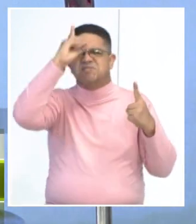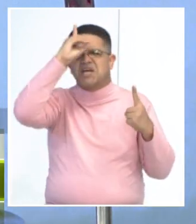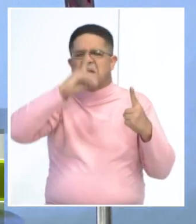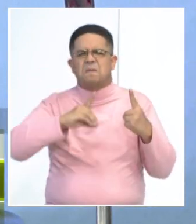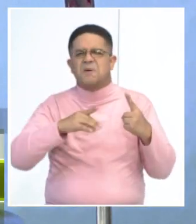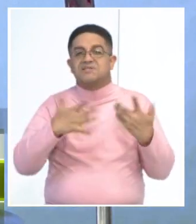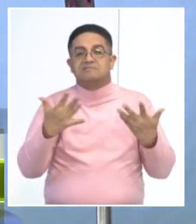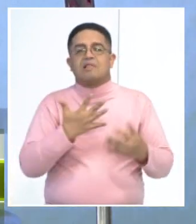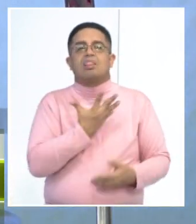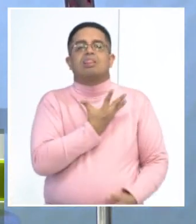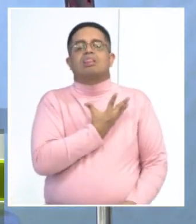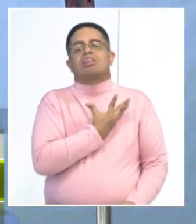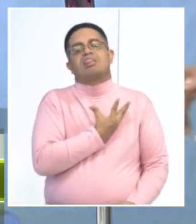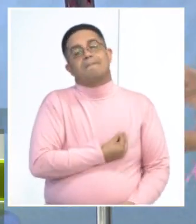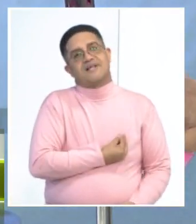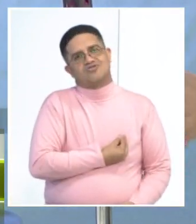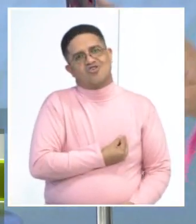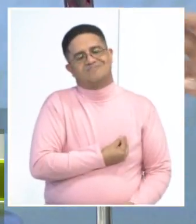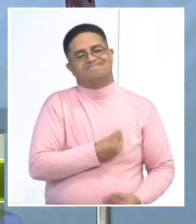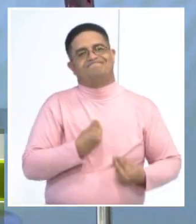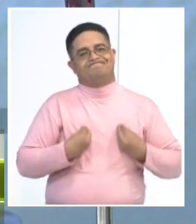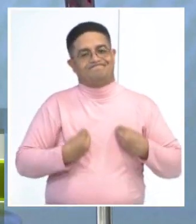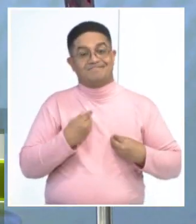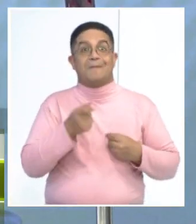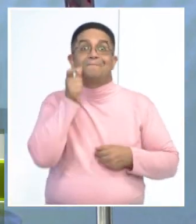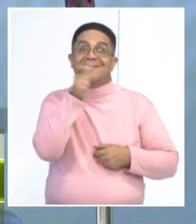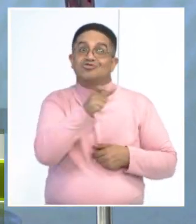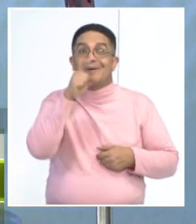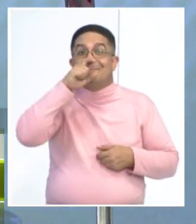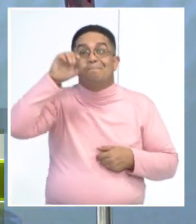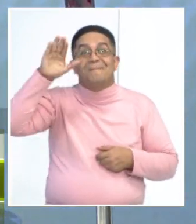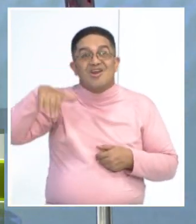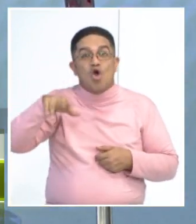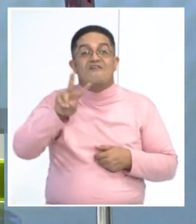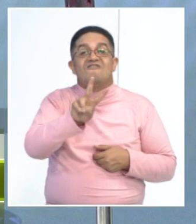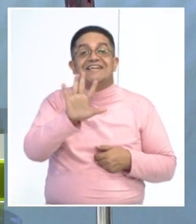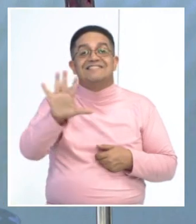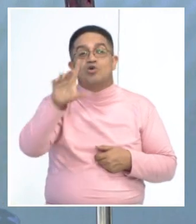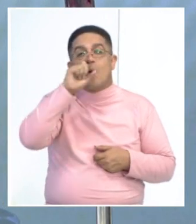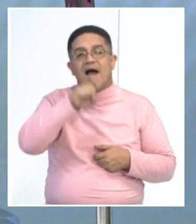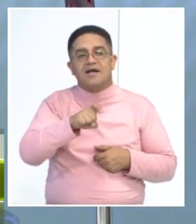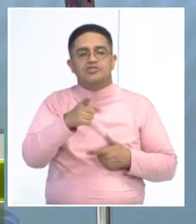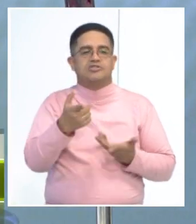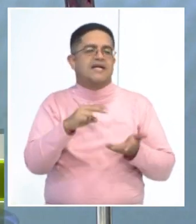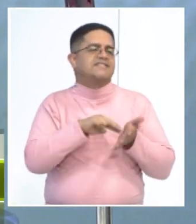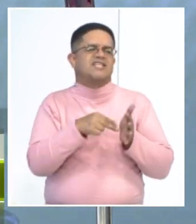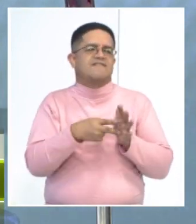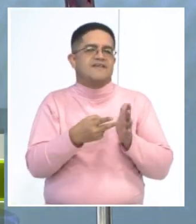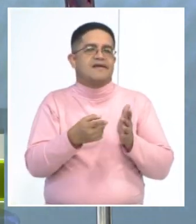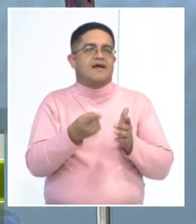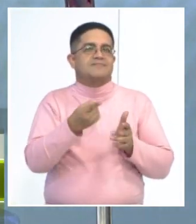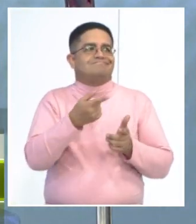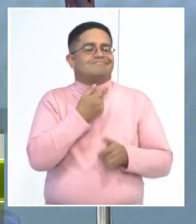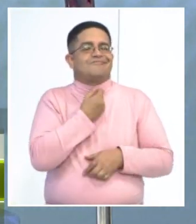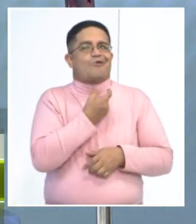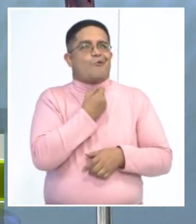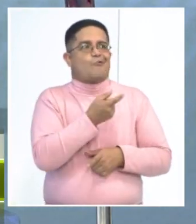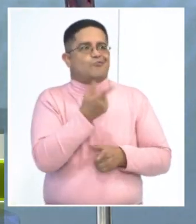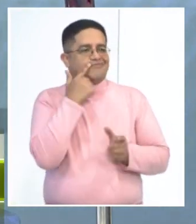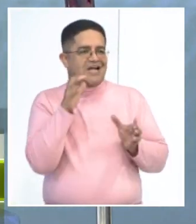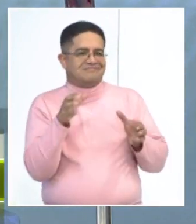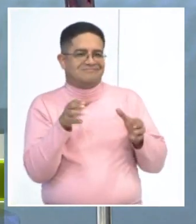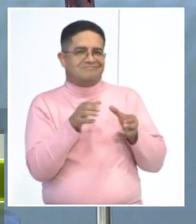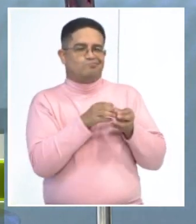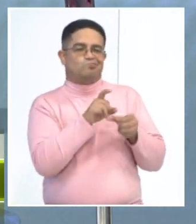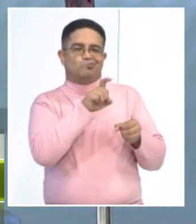es depresión y ansiedad en menores de 25 años. Eso demuestra que somos gregarios. Nos gusta y disfrutamos